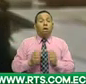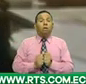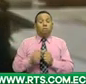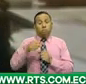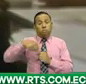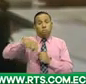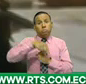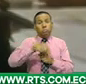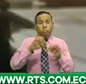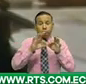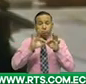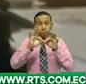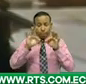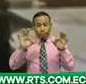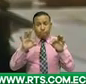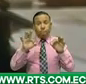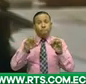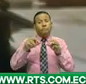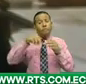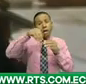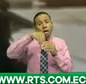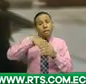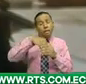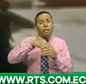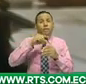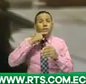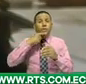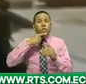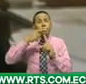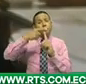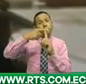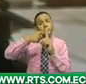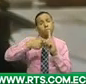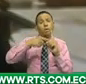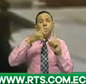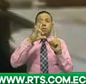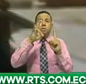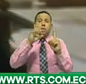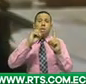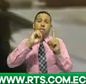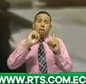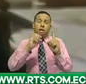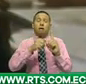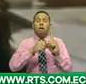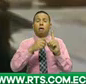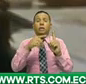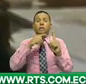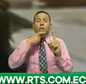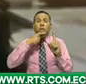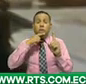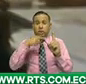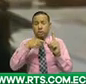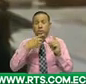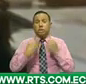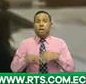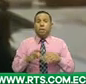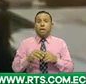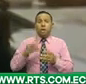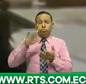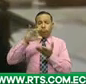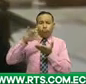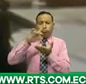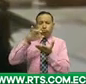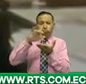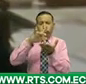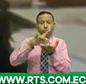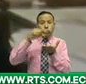cerrados, manteniendo la temperatura de menos 70 grados hasta por 15 días, y no es, vienen con un GPS que además de su localización